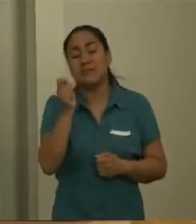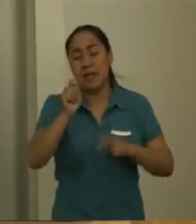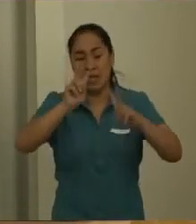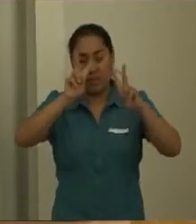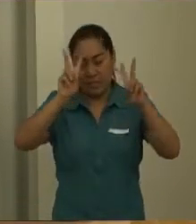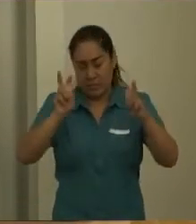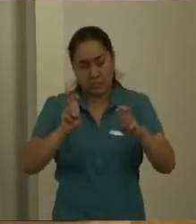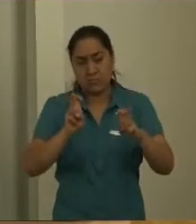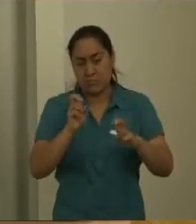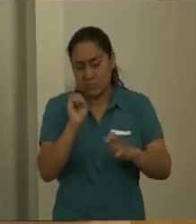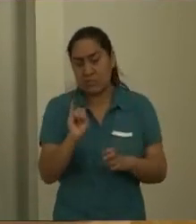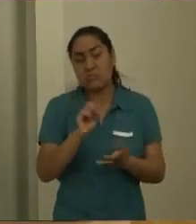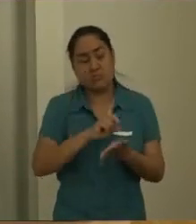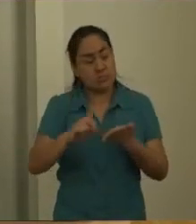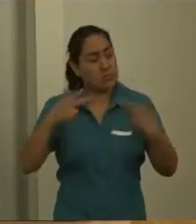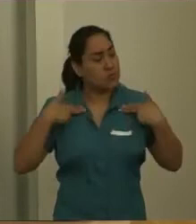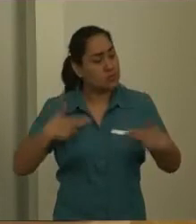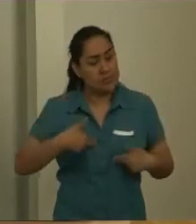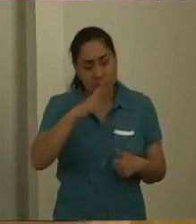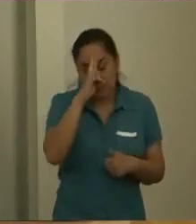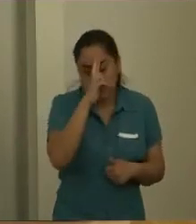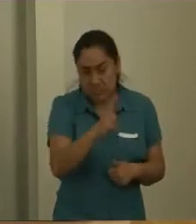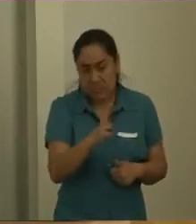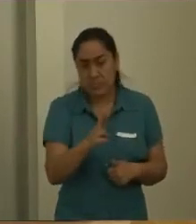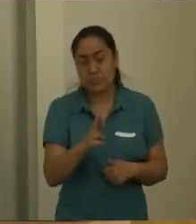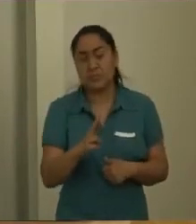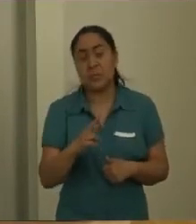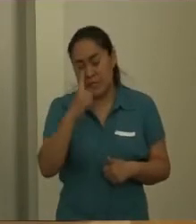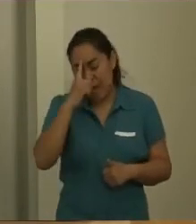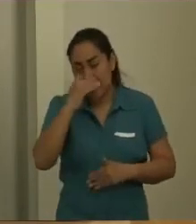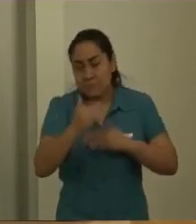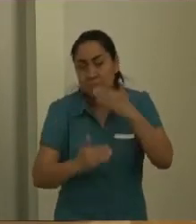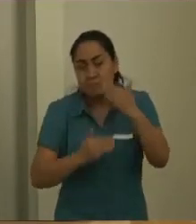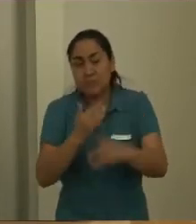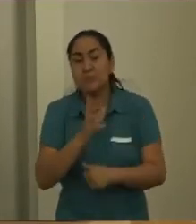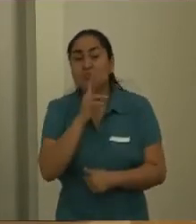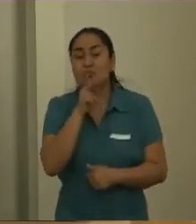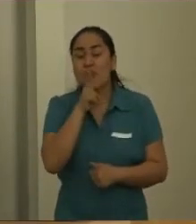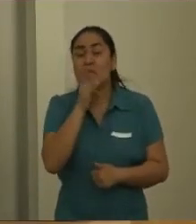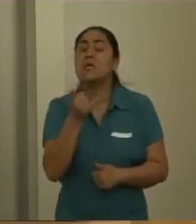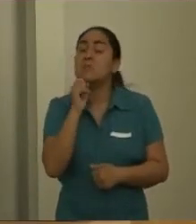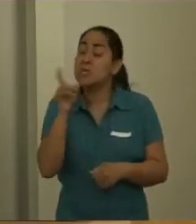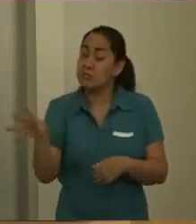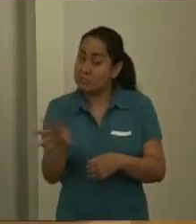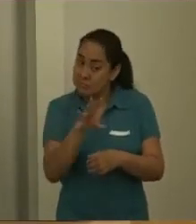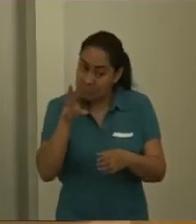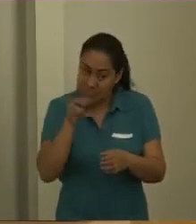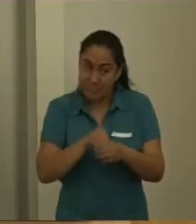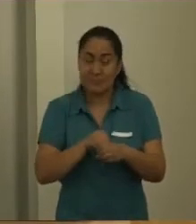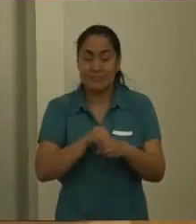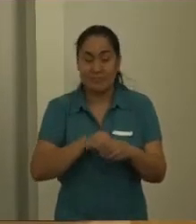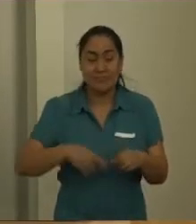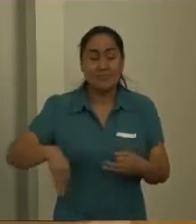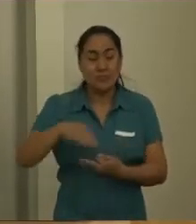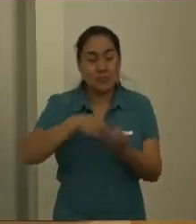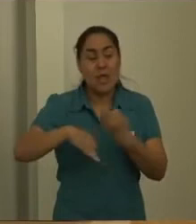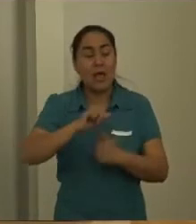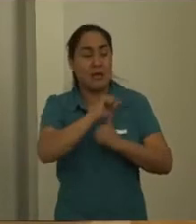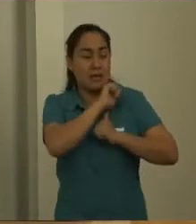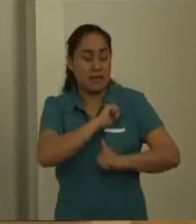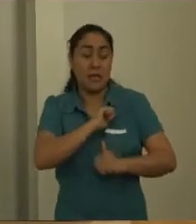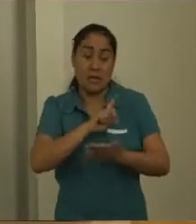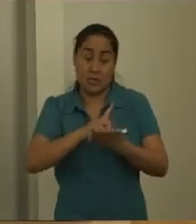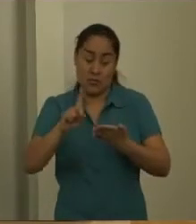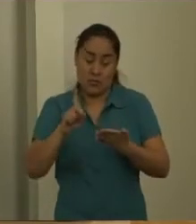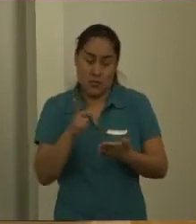ejercicio de los derechos humanos el fin del desarrollo y la inclusión de los titulares de derechos